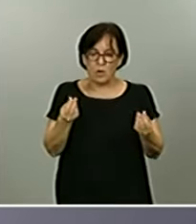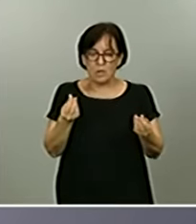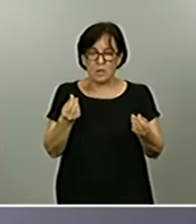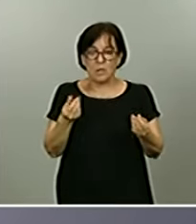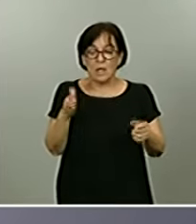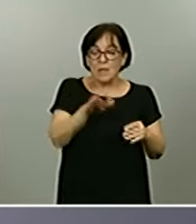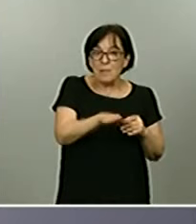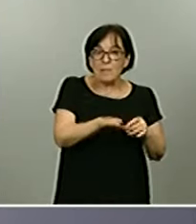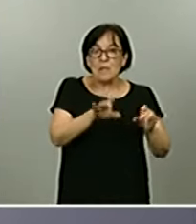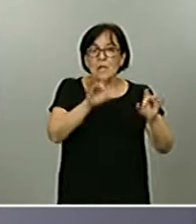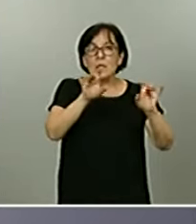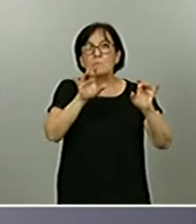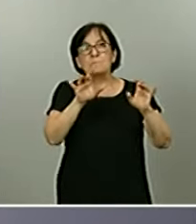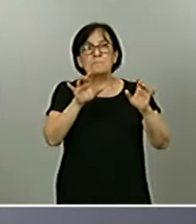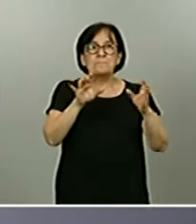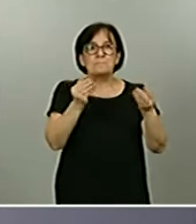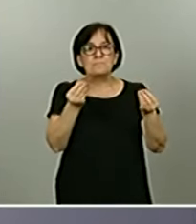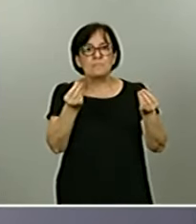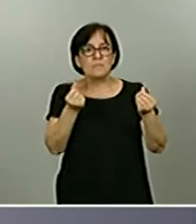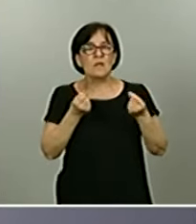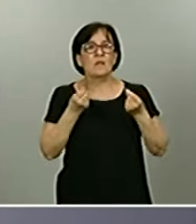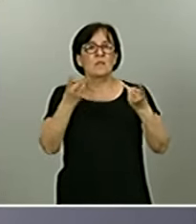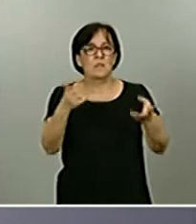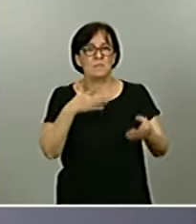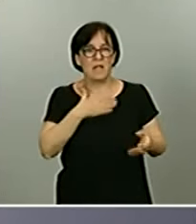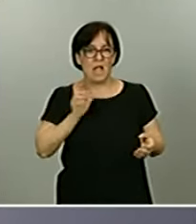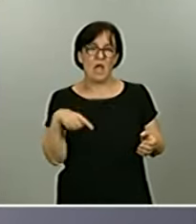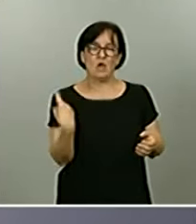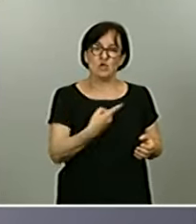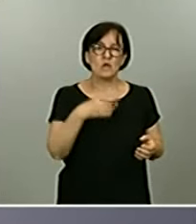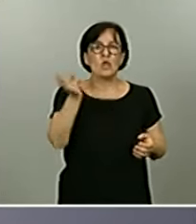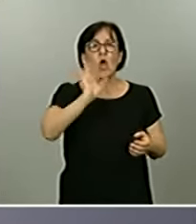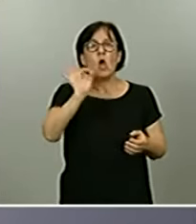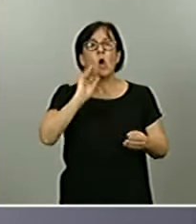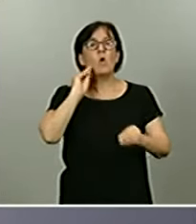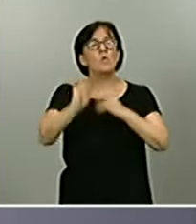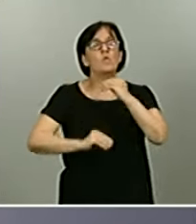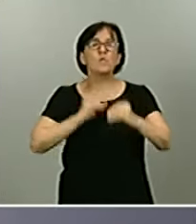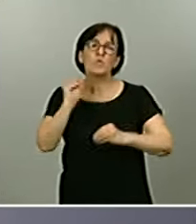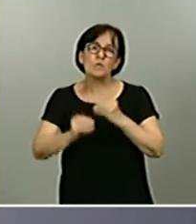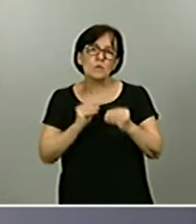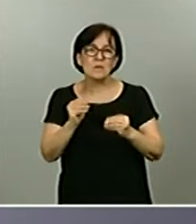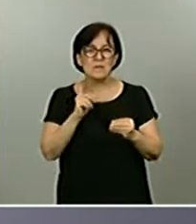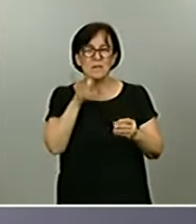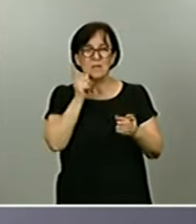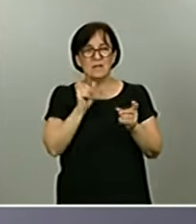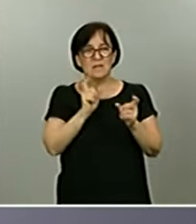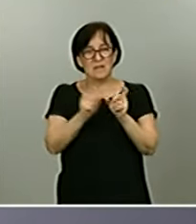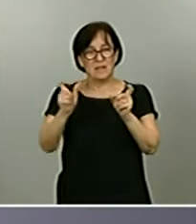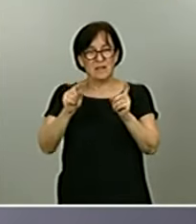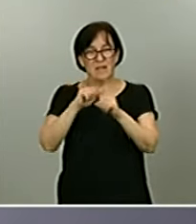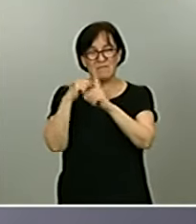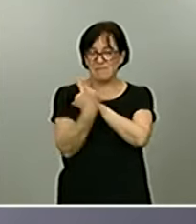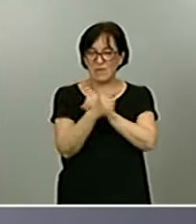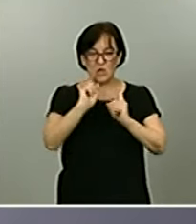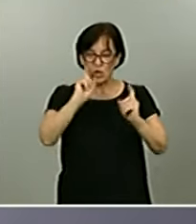a cifras similares a las nuestras o si estamos utilizando denominadores al hacer las cuentas que no son